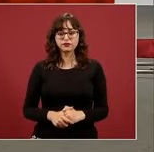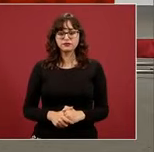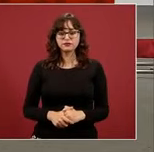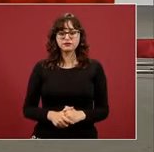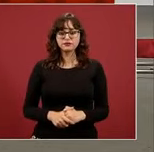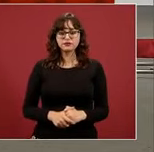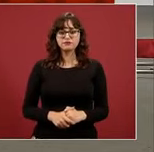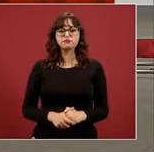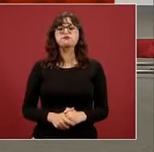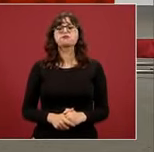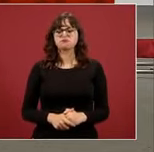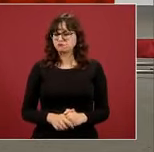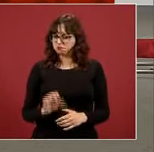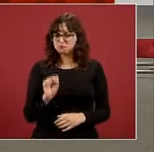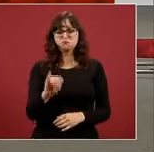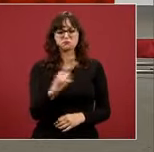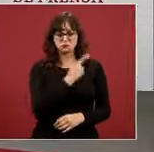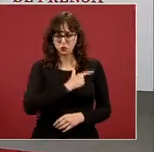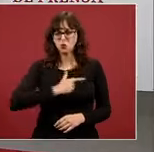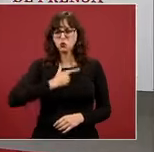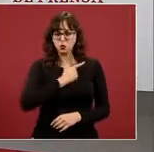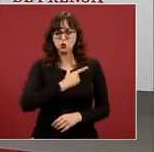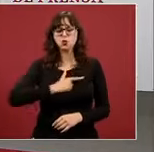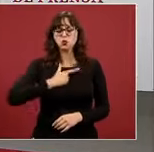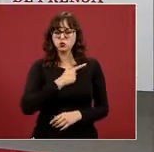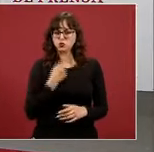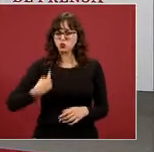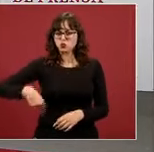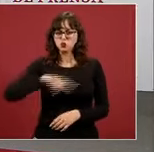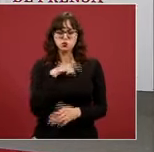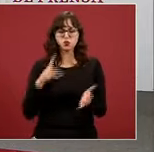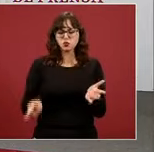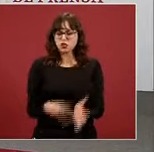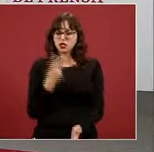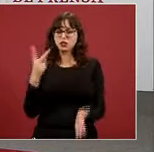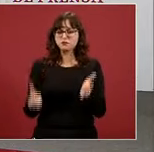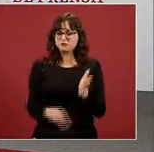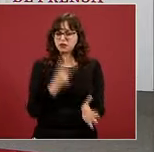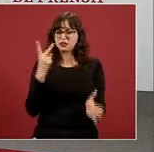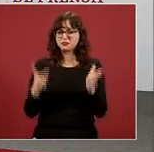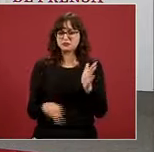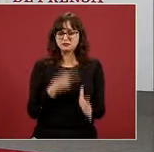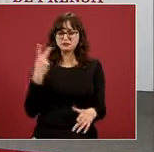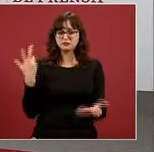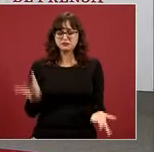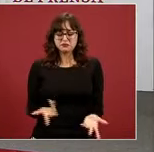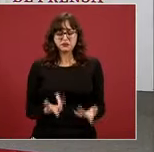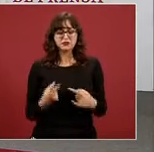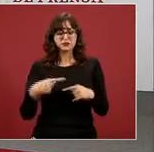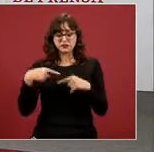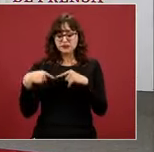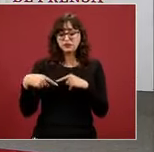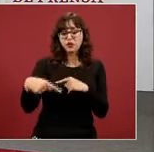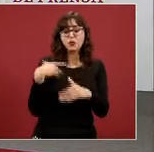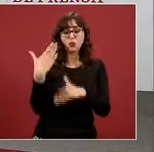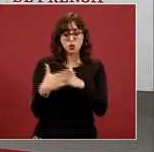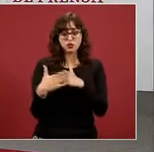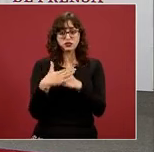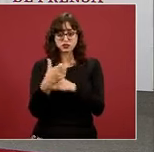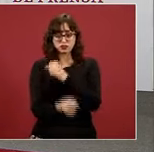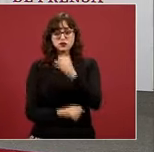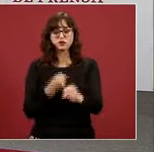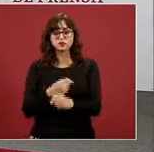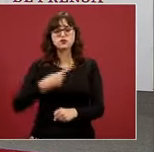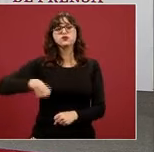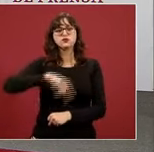Sí, con todo gusto, y nosotros hemos insistido en algo. Este año que viene, estamos